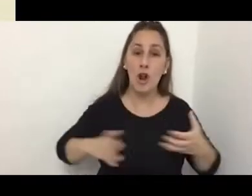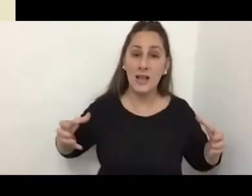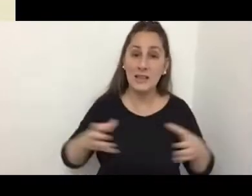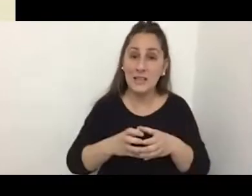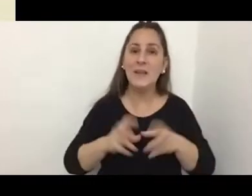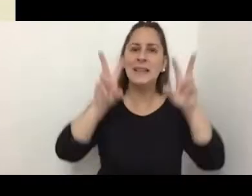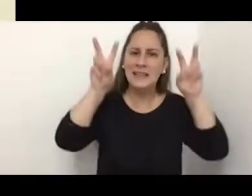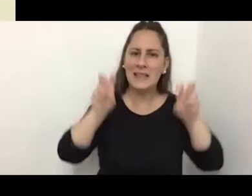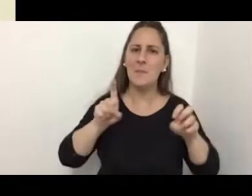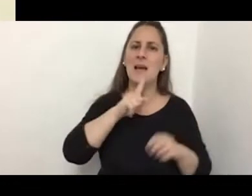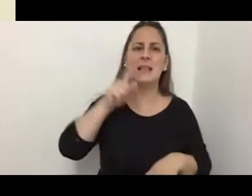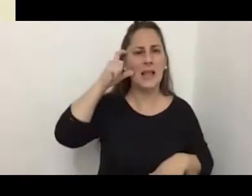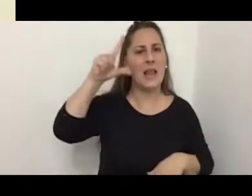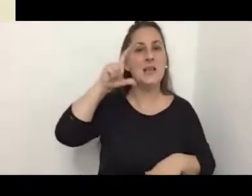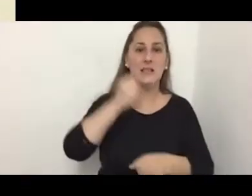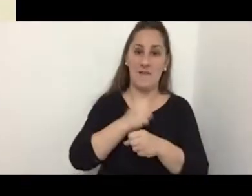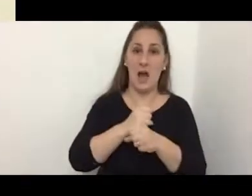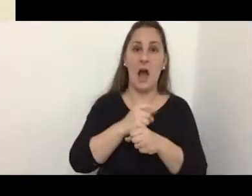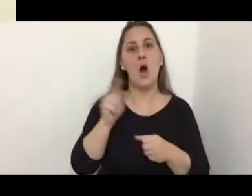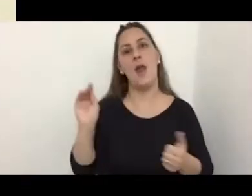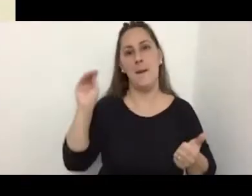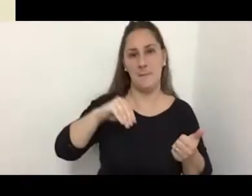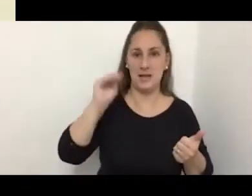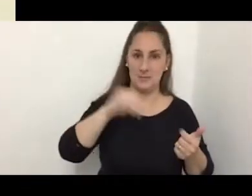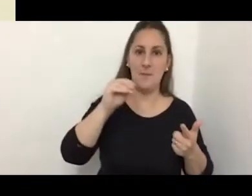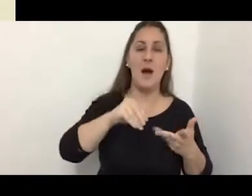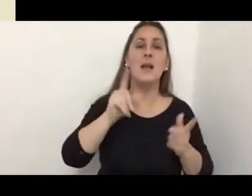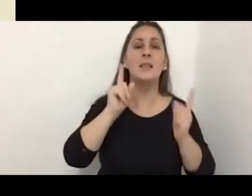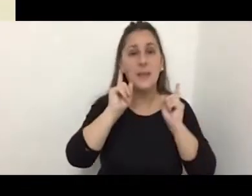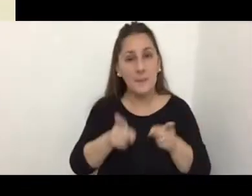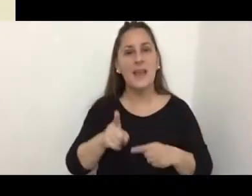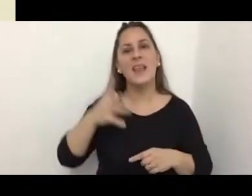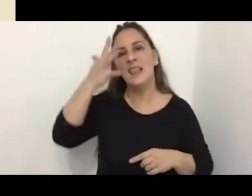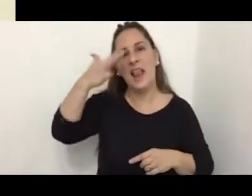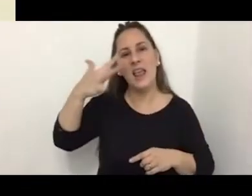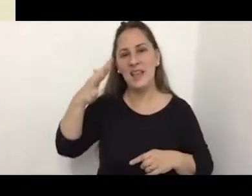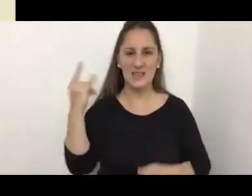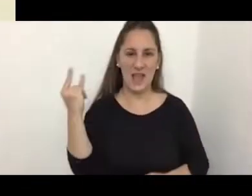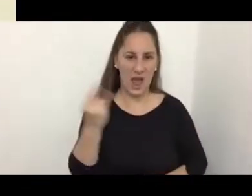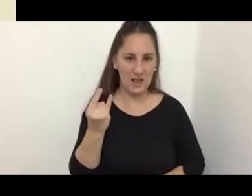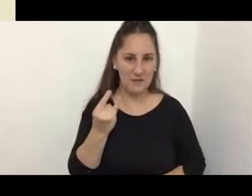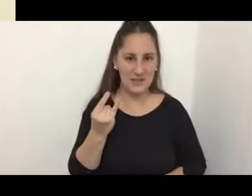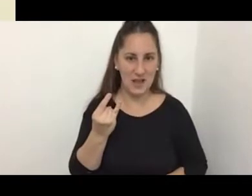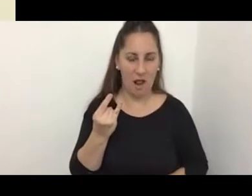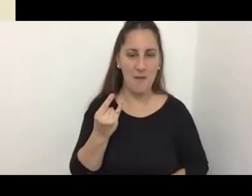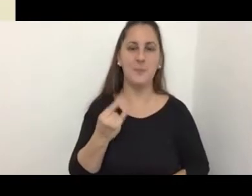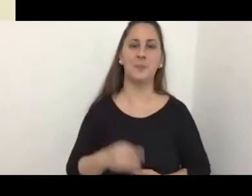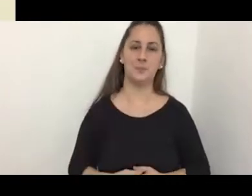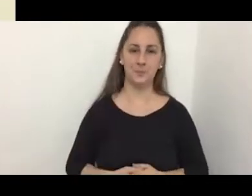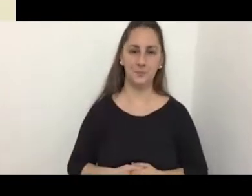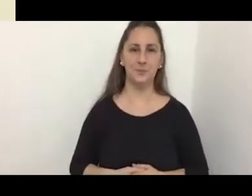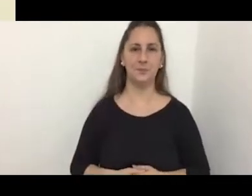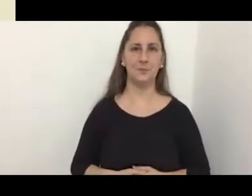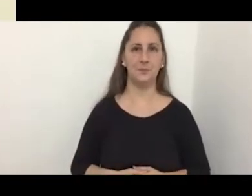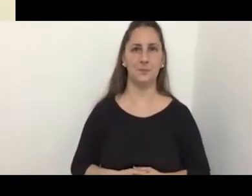teletrabajo. Ahora he agregado IA, que es inteligencia artificial. La inteligencia artificial,